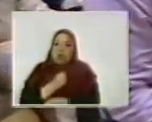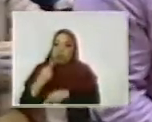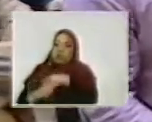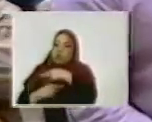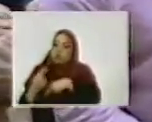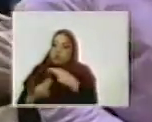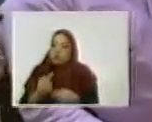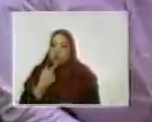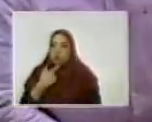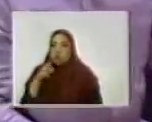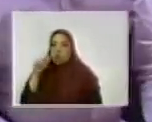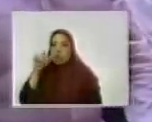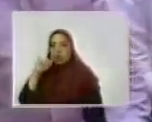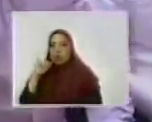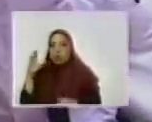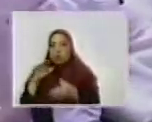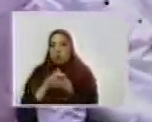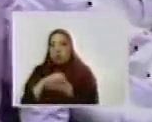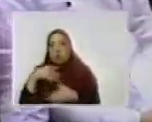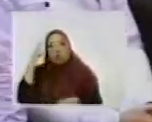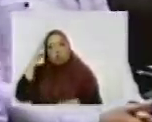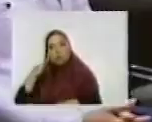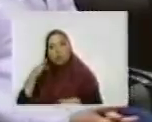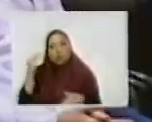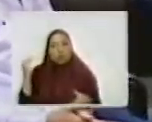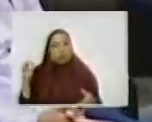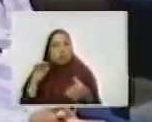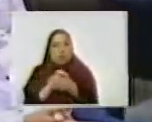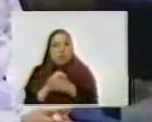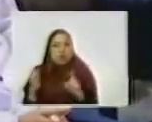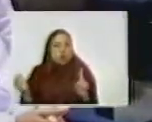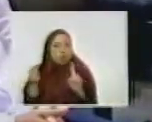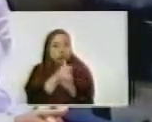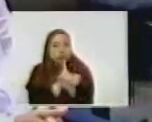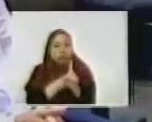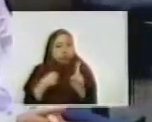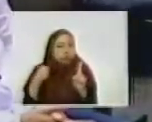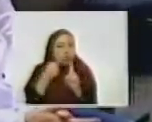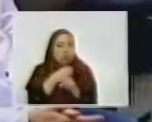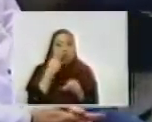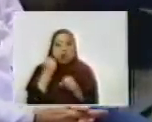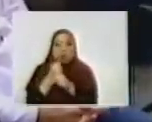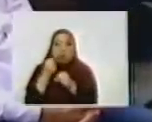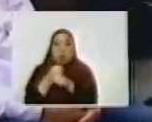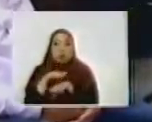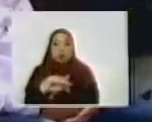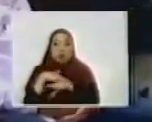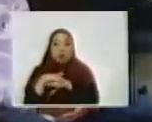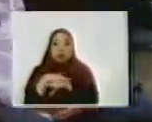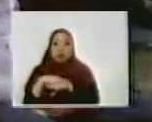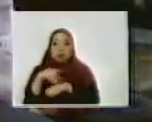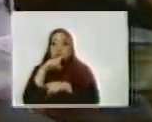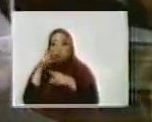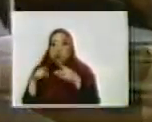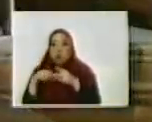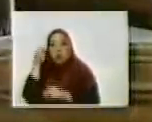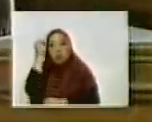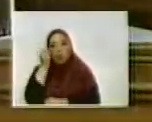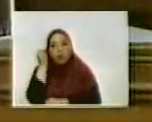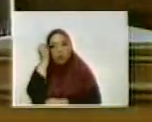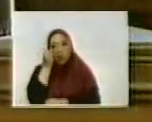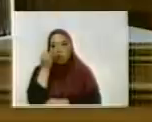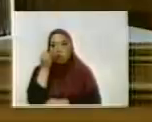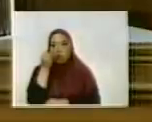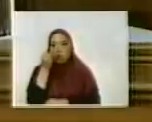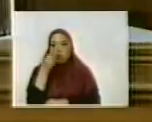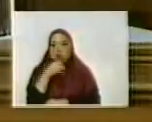digo, de Alí, como militante, como combatiente, como servidor público y en no menor medida como pensador.